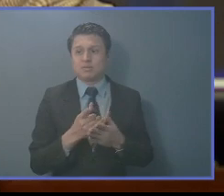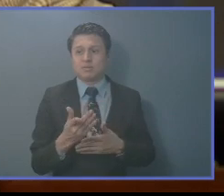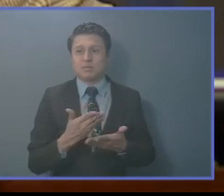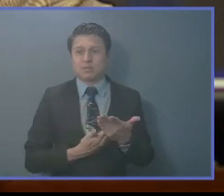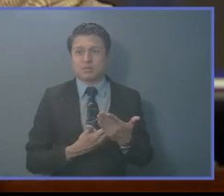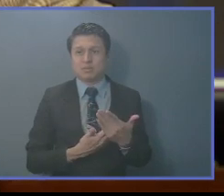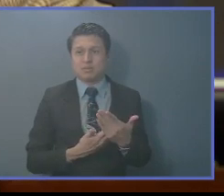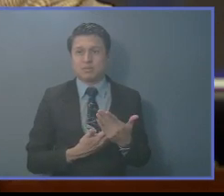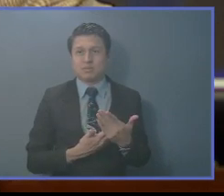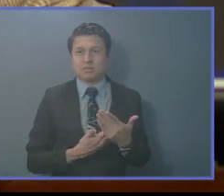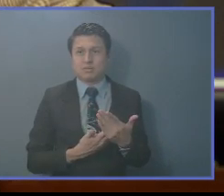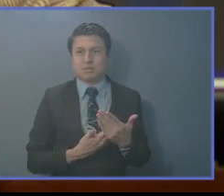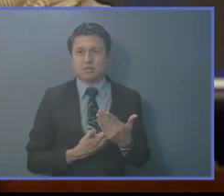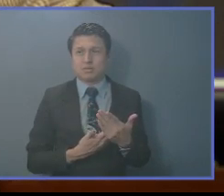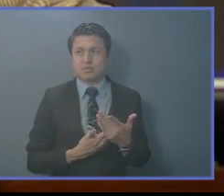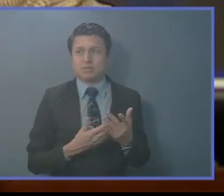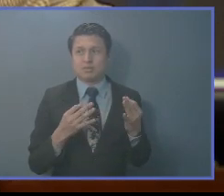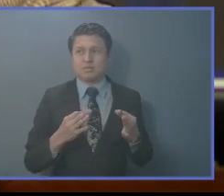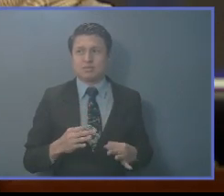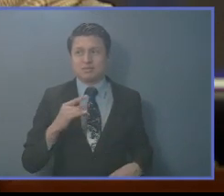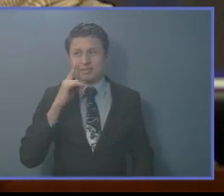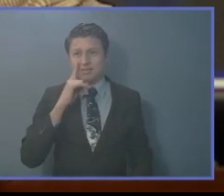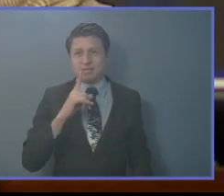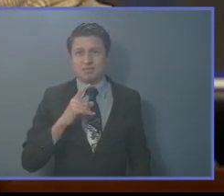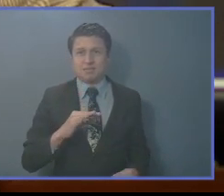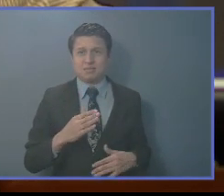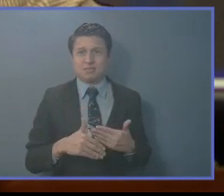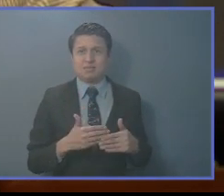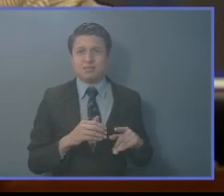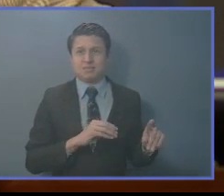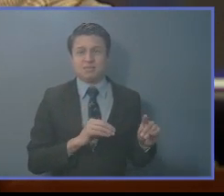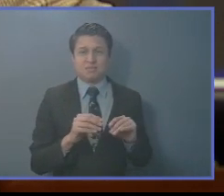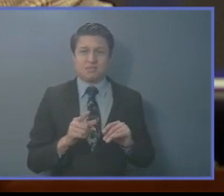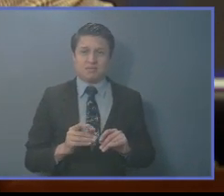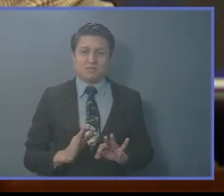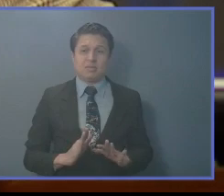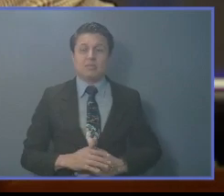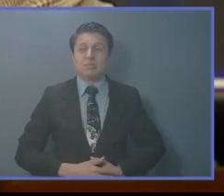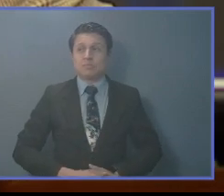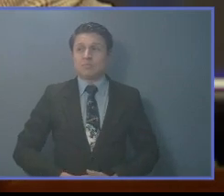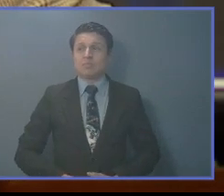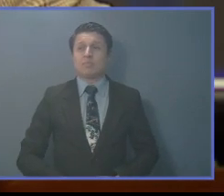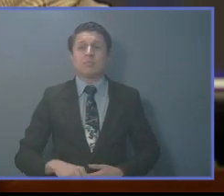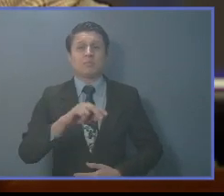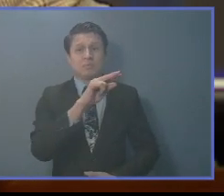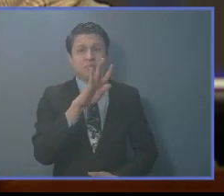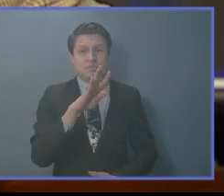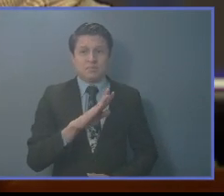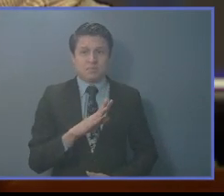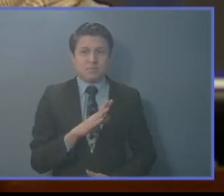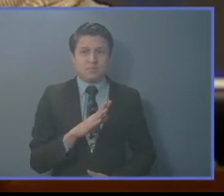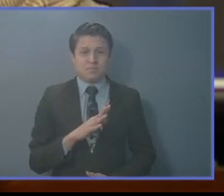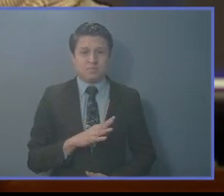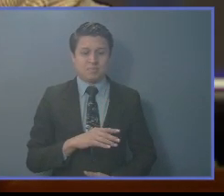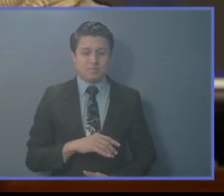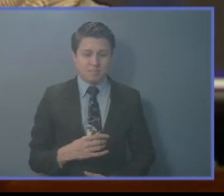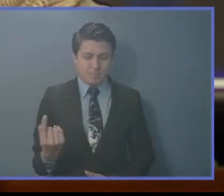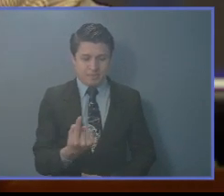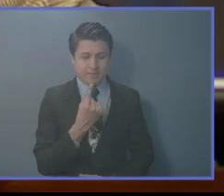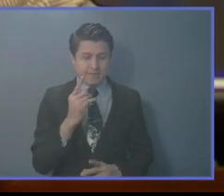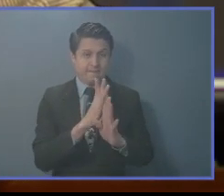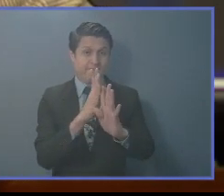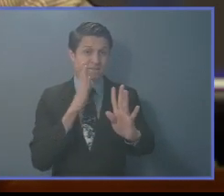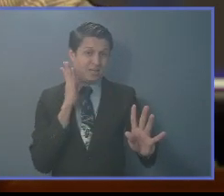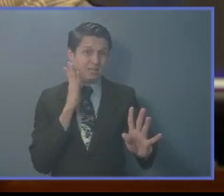todos los empleados de la misma hoja de papel o lapicero. 24. Las filas de personas para entrar y salir de